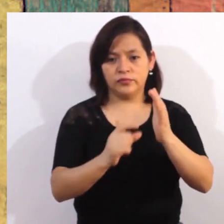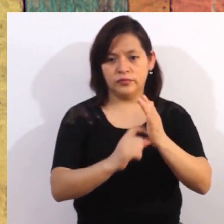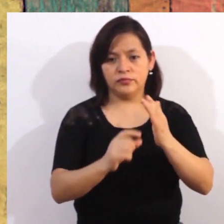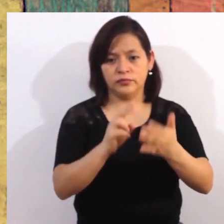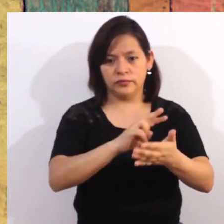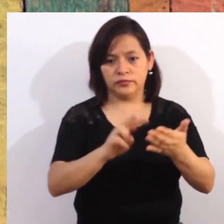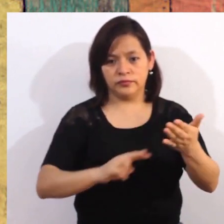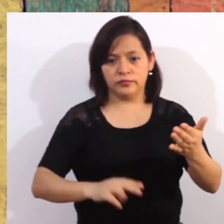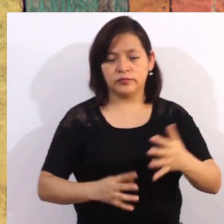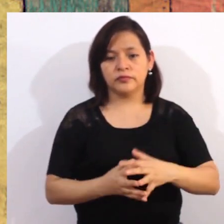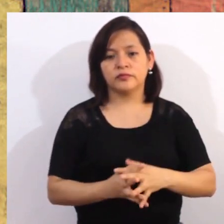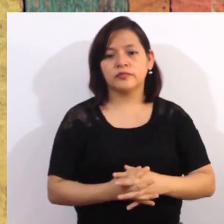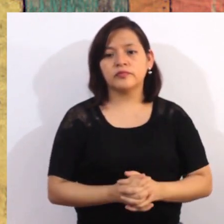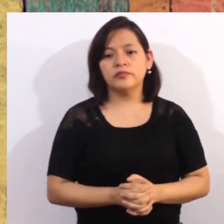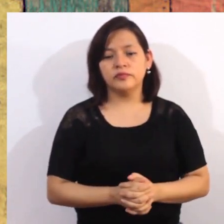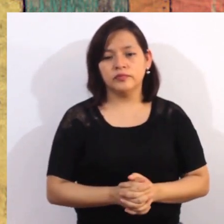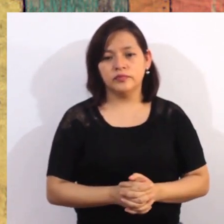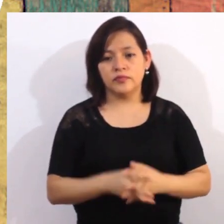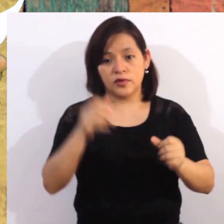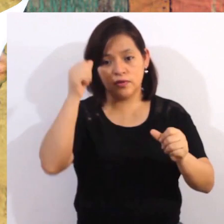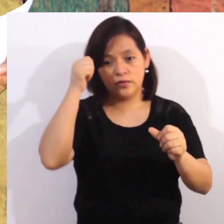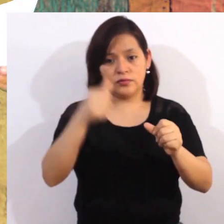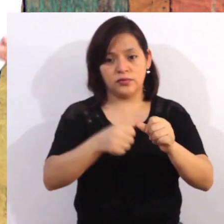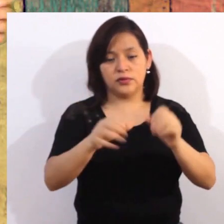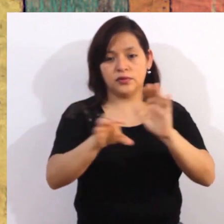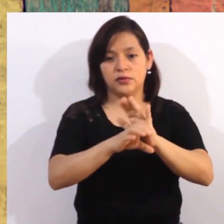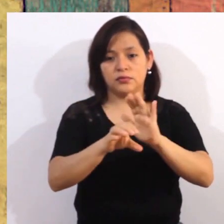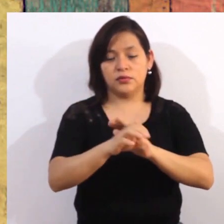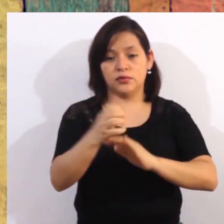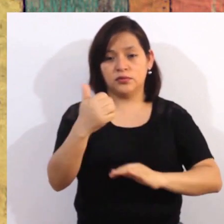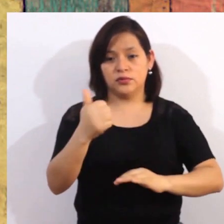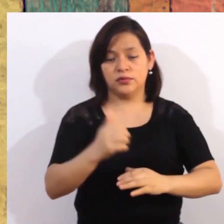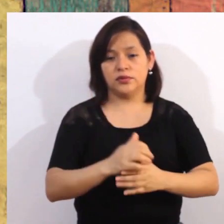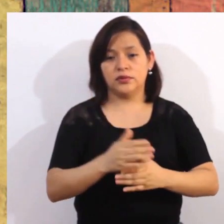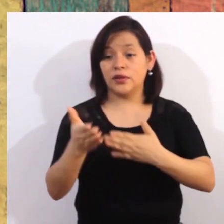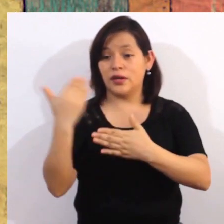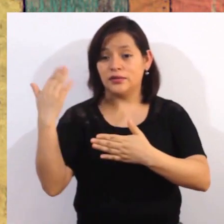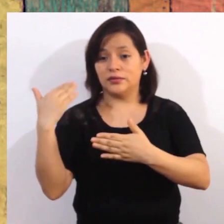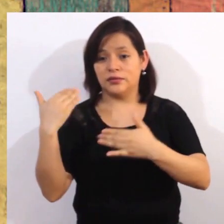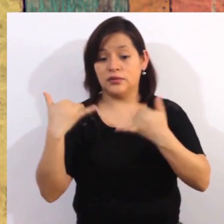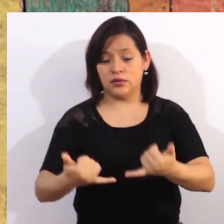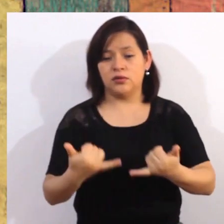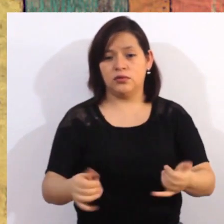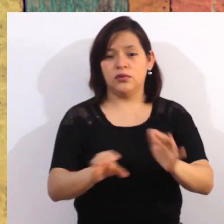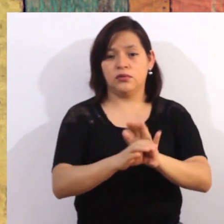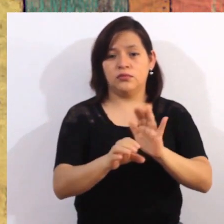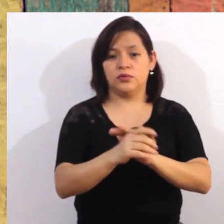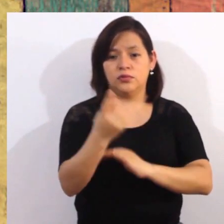tenemos que acordarnos que ya el capítulo 10 nos está refiriendo que nos ubicamos en el año